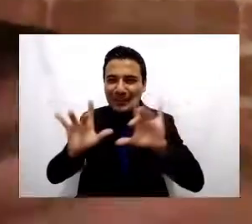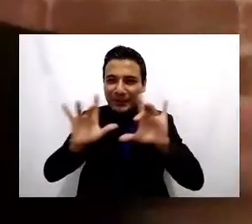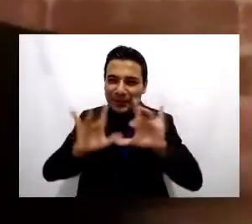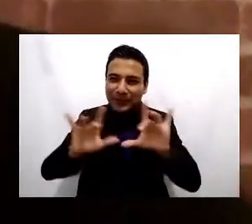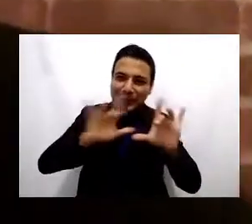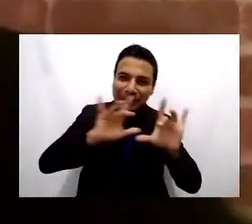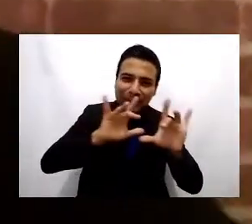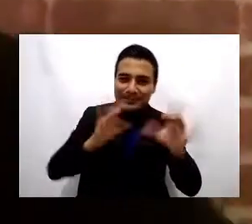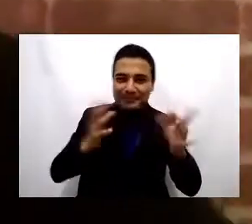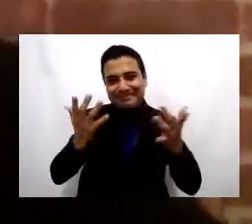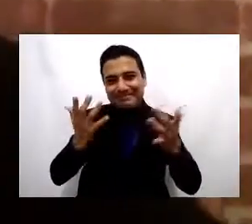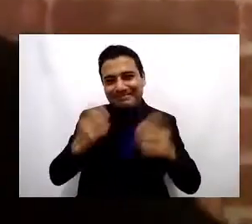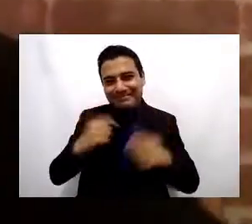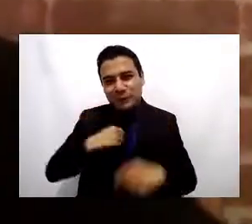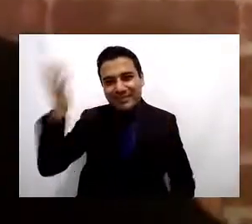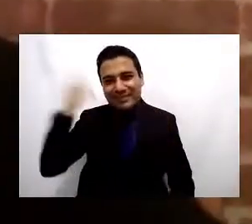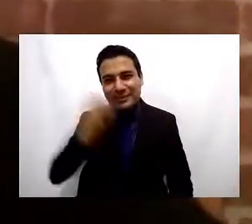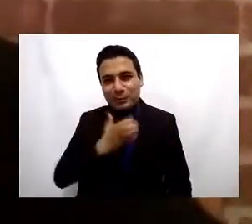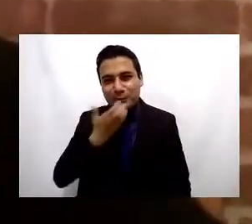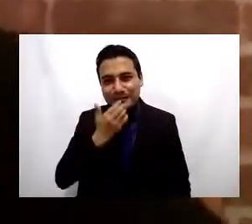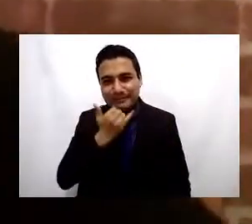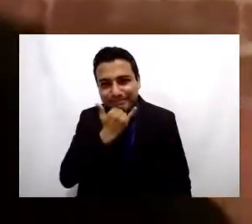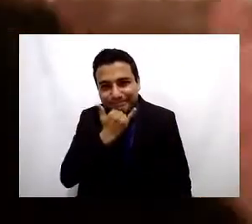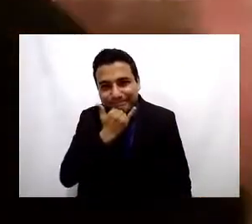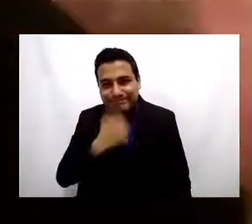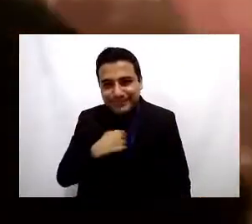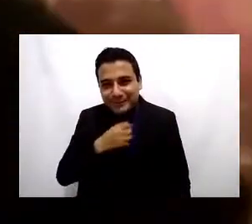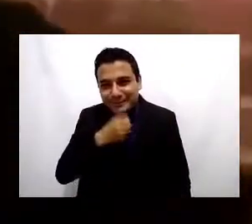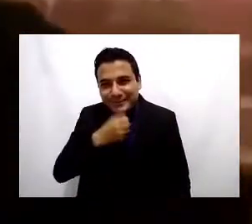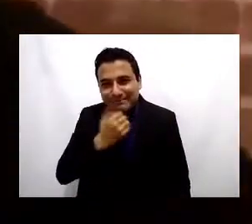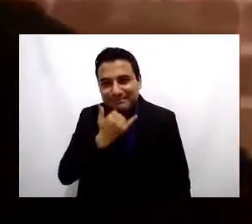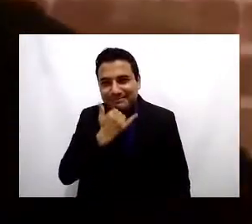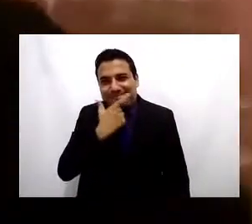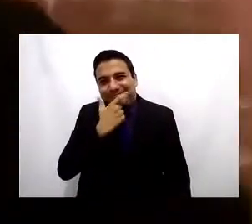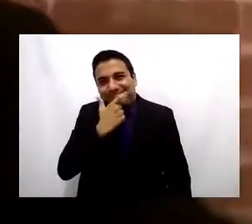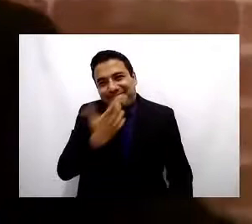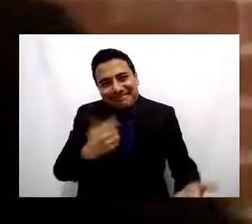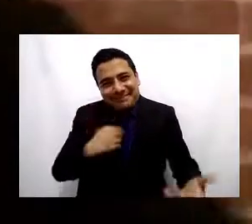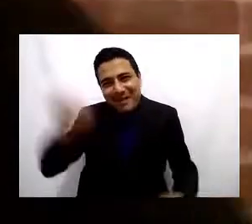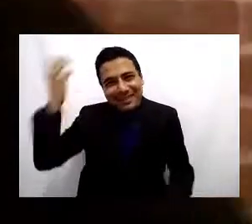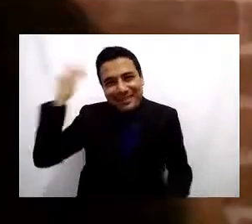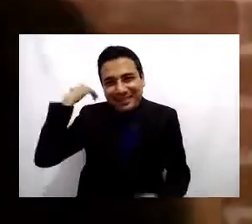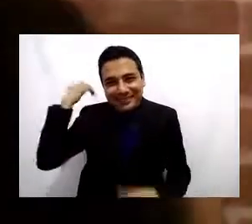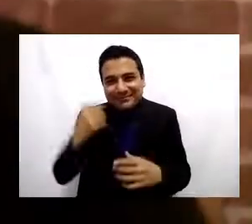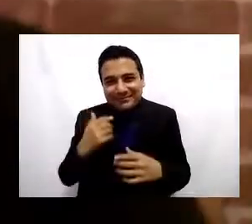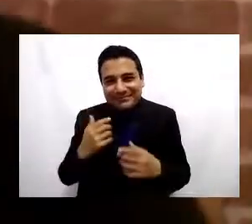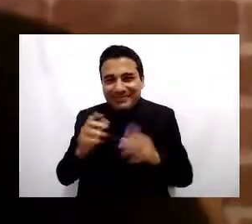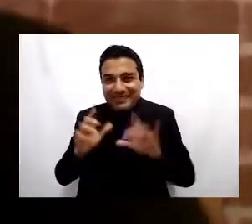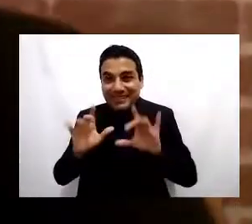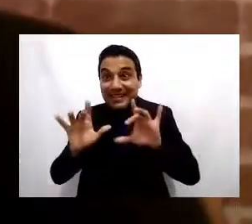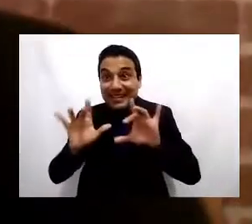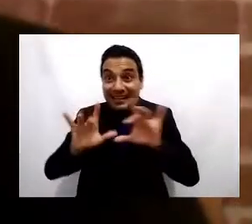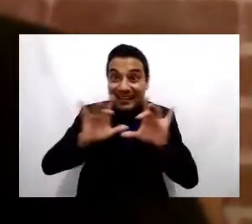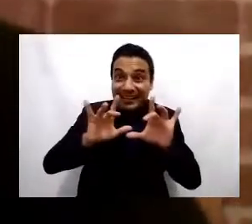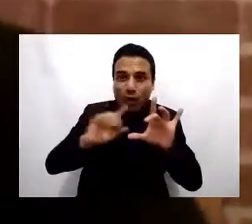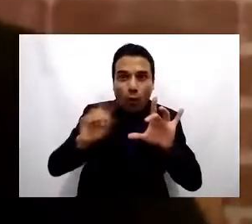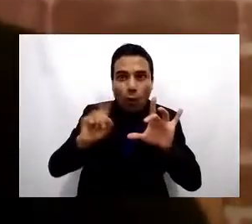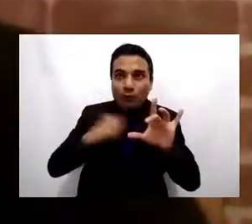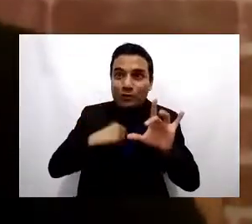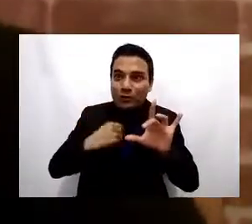la época del rewind. Soy de una época bastante anterior al rewind, en realidad. Digo, el